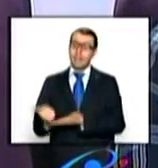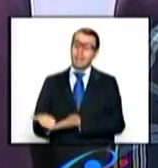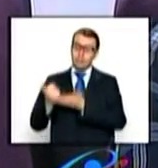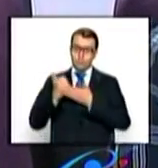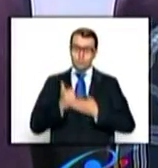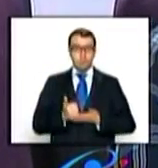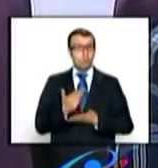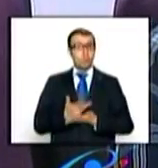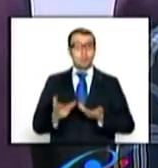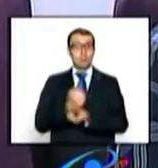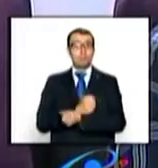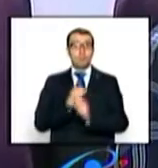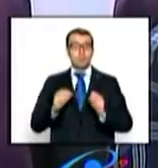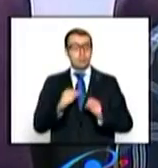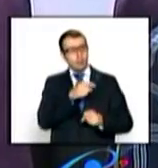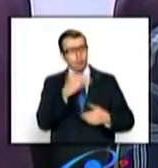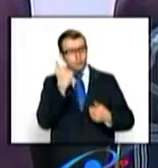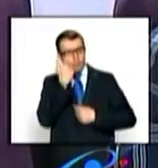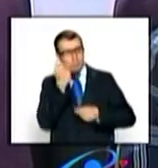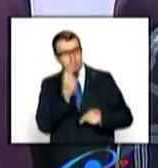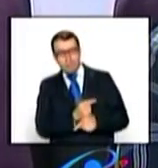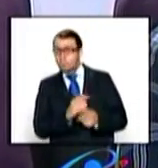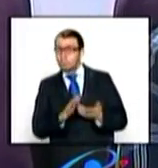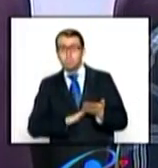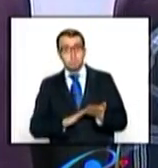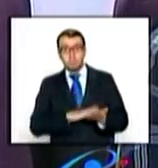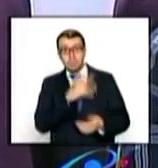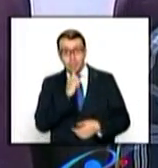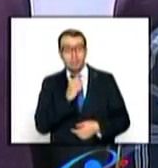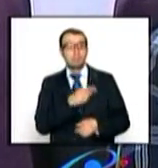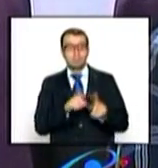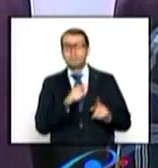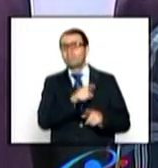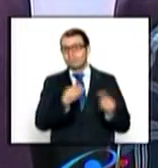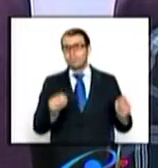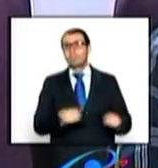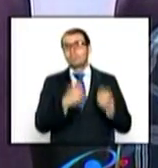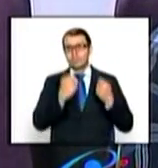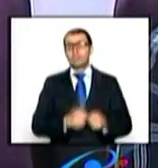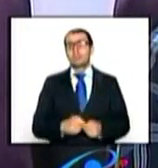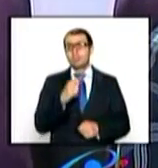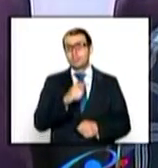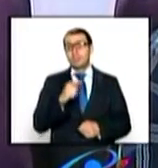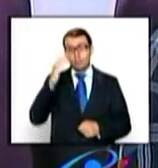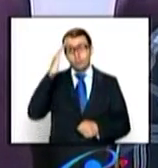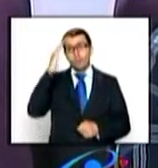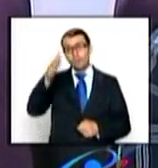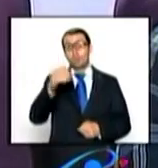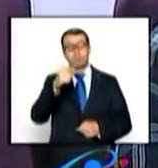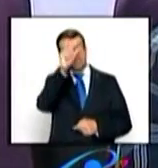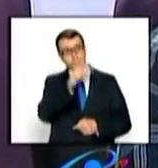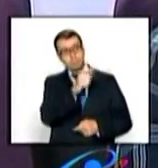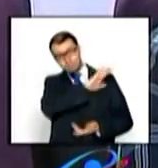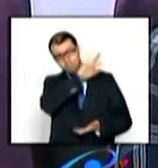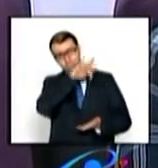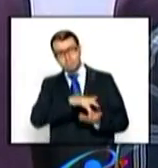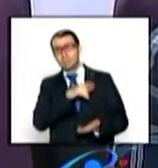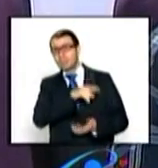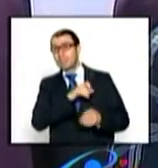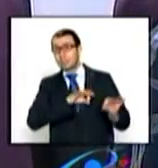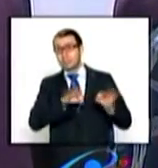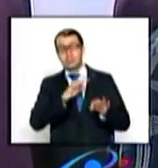un control de una enfermedad que prácticamente no tiene cura. Ese es un caso muy interesante y que espero algún día que el paciente venga y cuente su